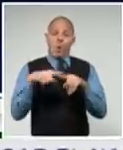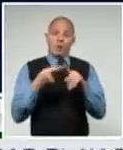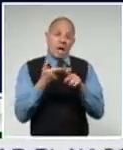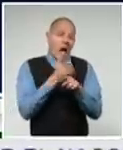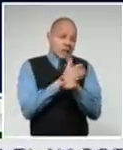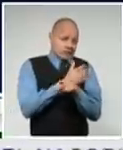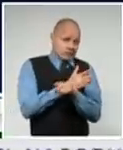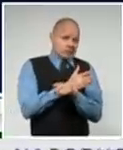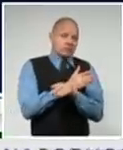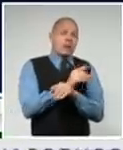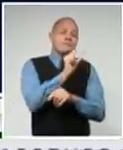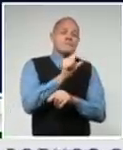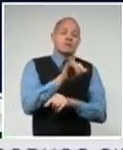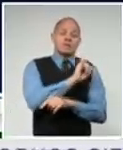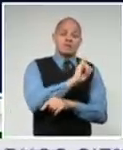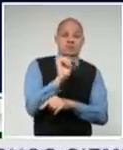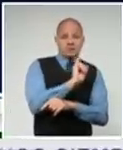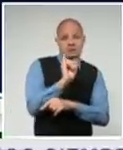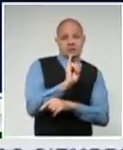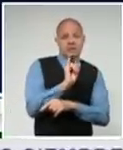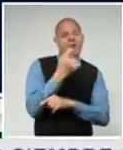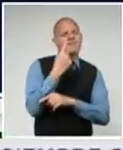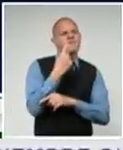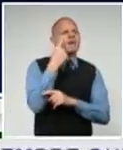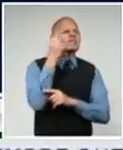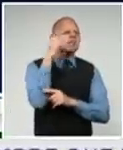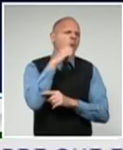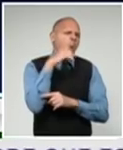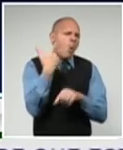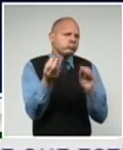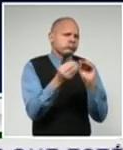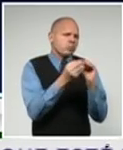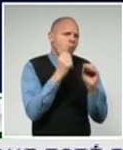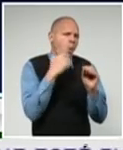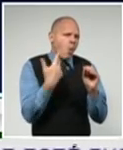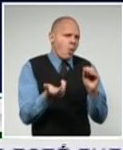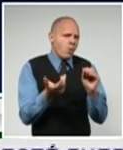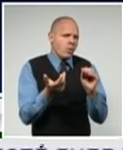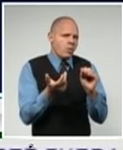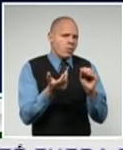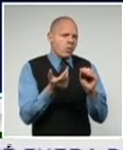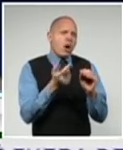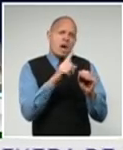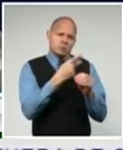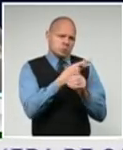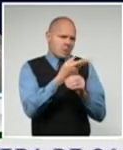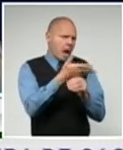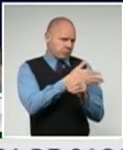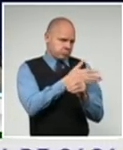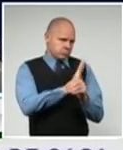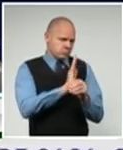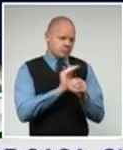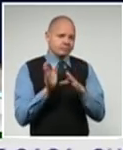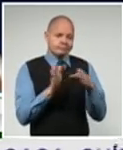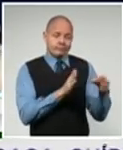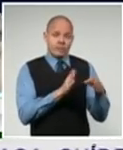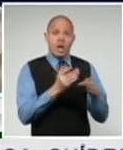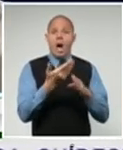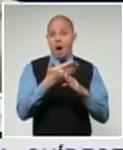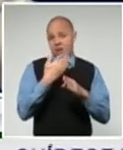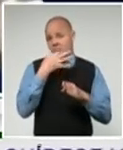se ha podido identificar su fuente de infección en los últimos 15 días. Y como ya dije